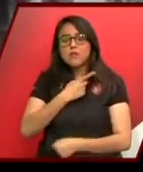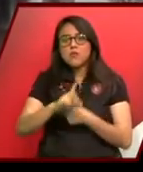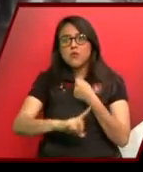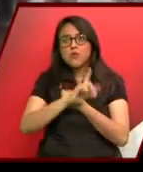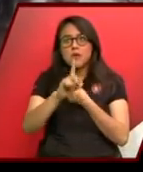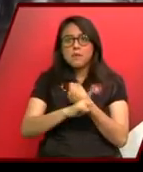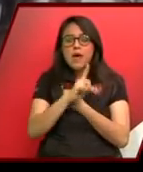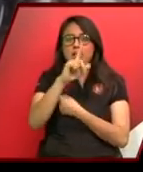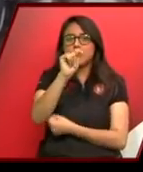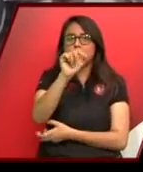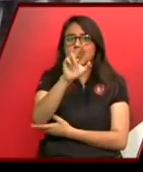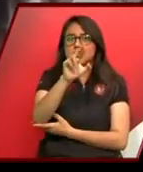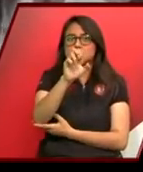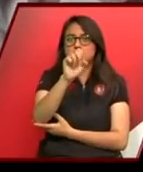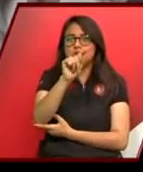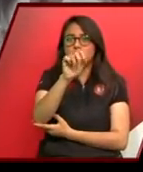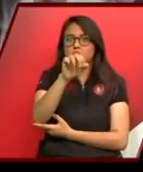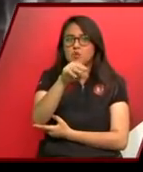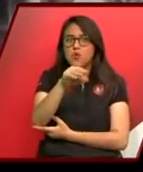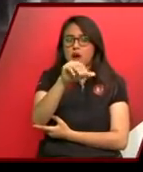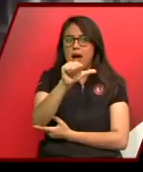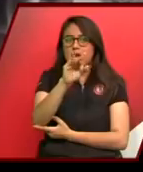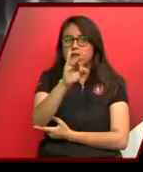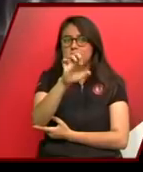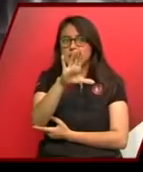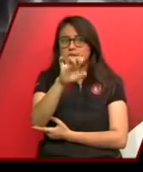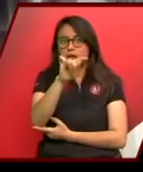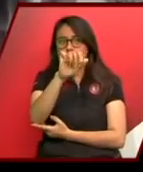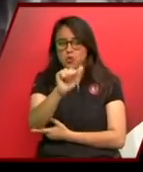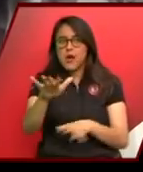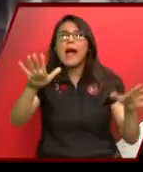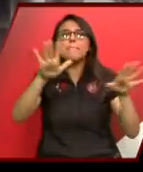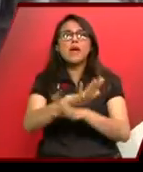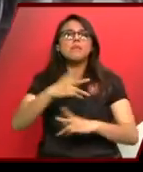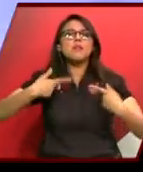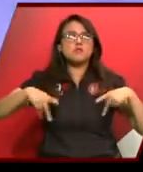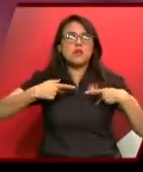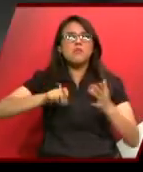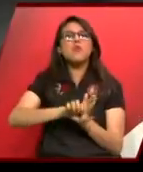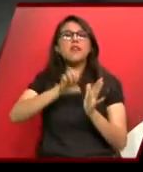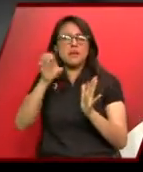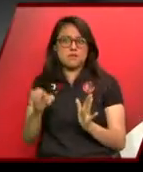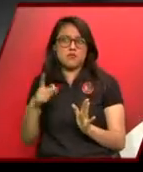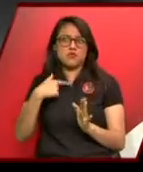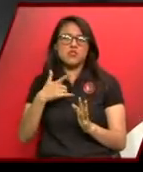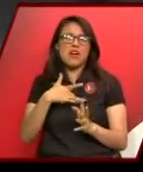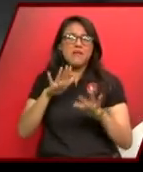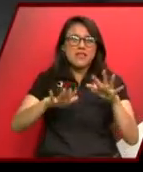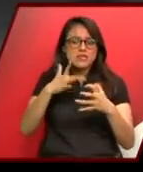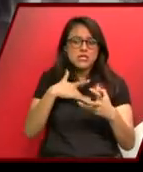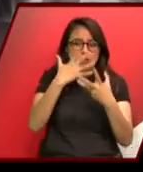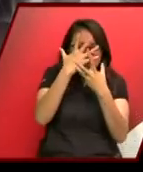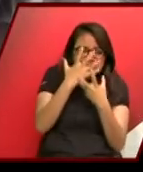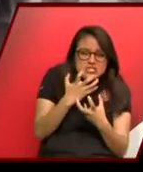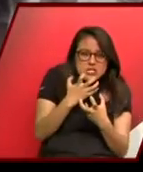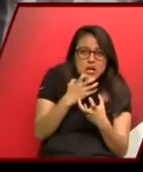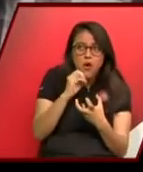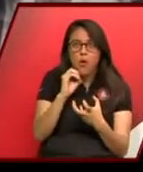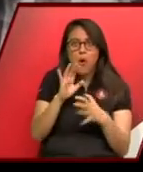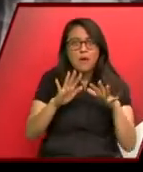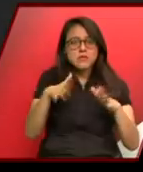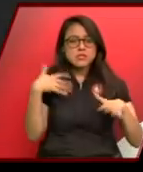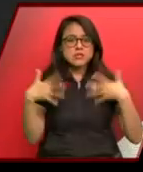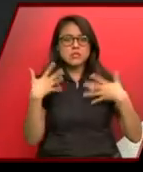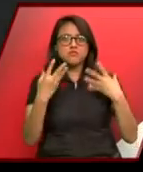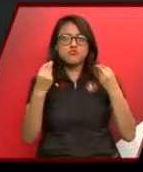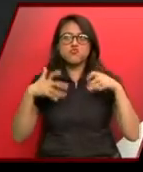orgánico. Consiste en cambio de personalidad. O sea, de repente estoy, o sea, ya sea en depresión o muy